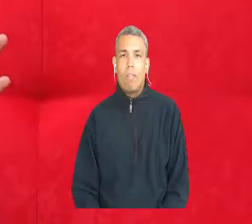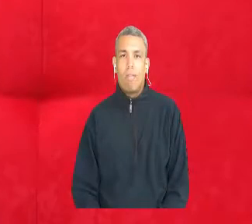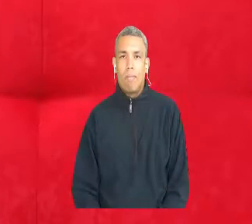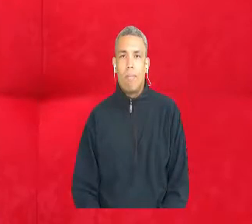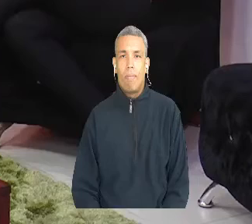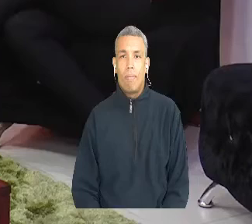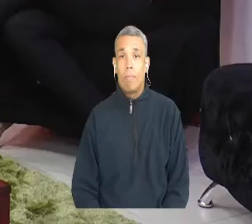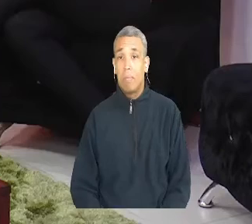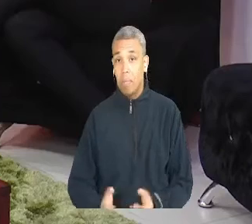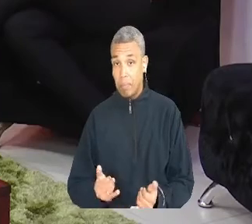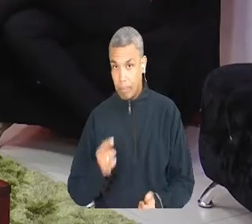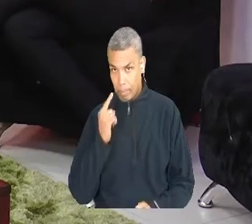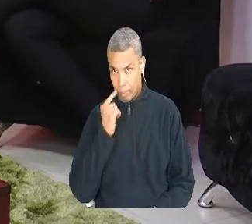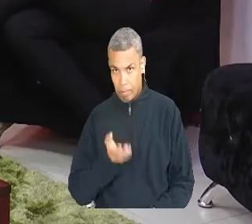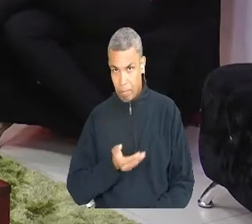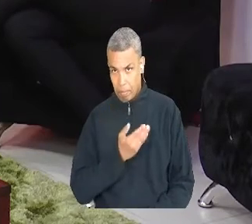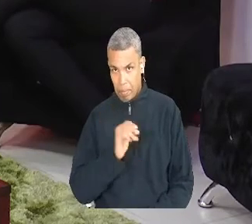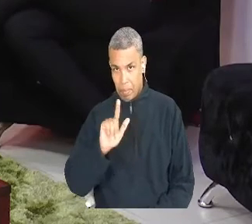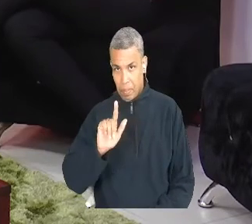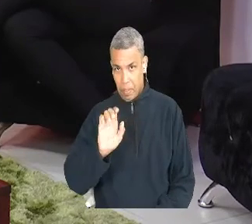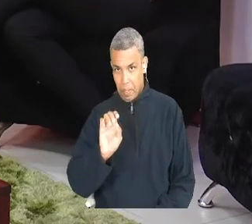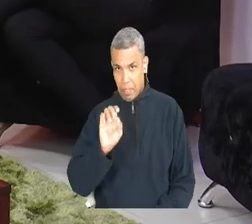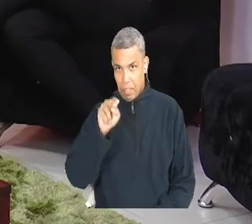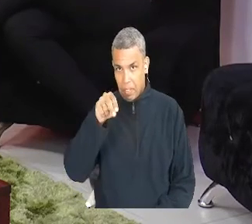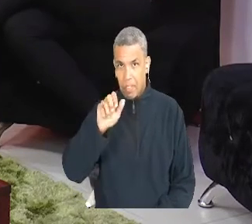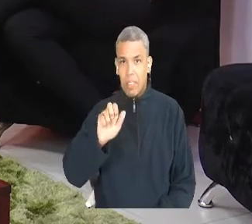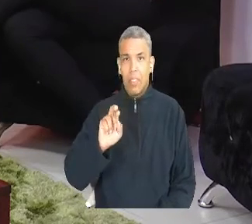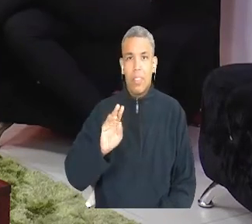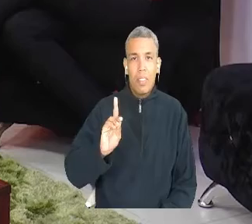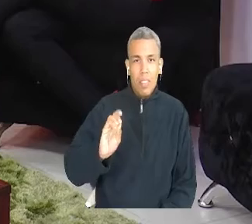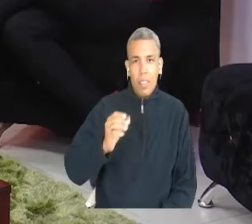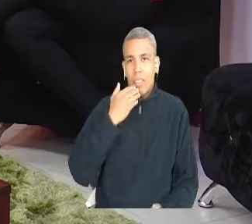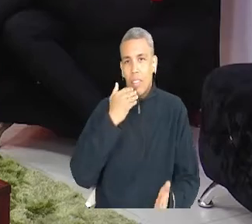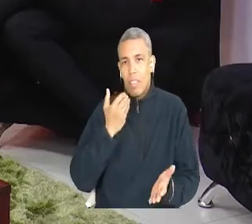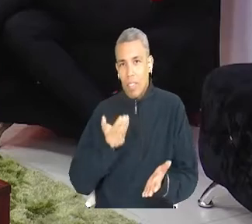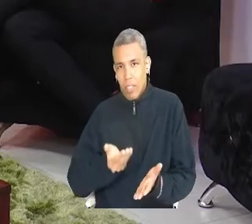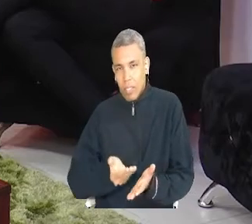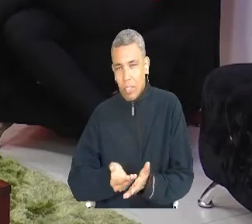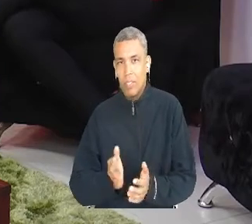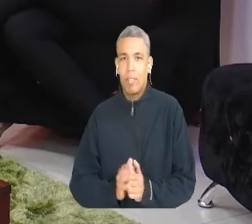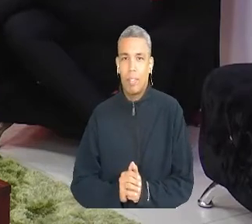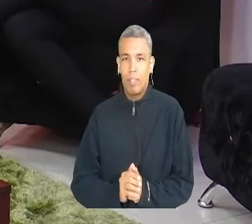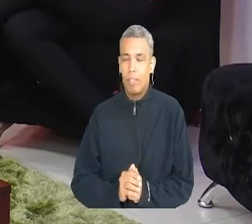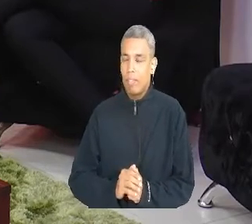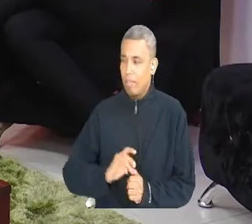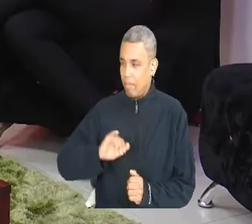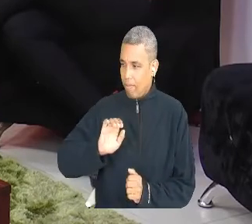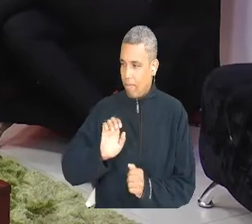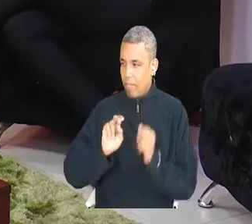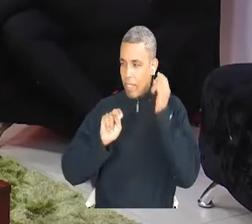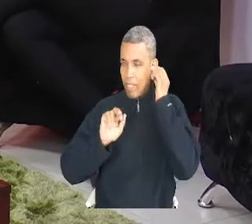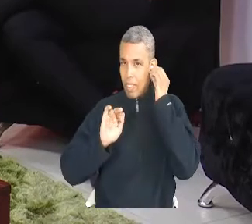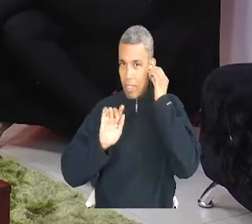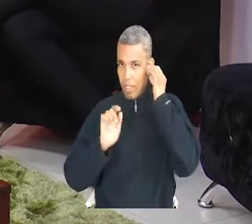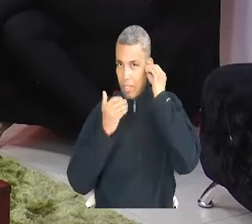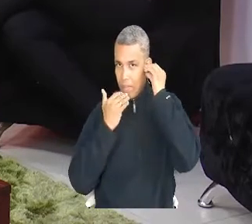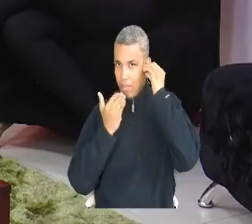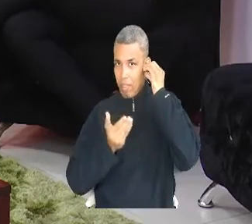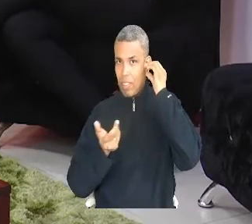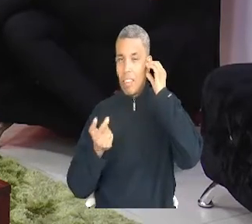así que yo bienvenida gracias jennifer buenos días buenos días que hará es tan bueno gracias a dios muy bien estrenando el